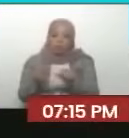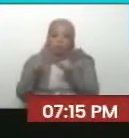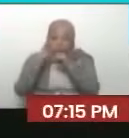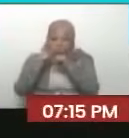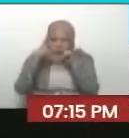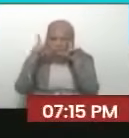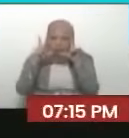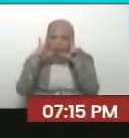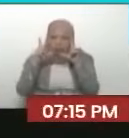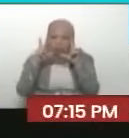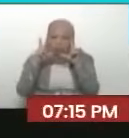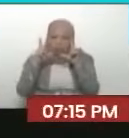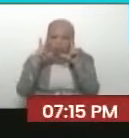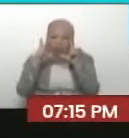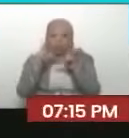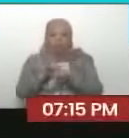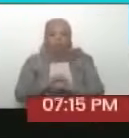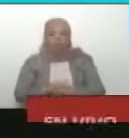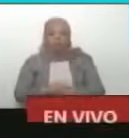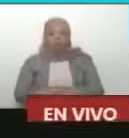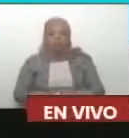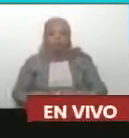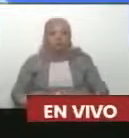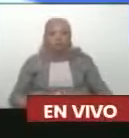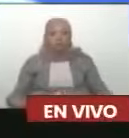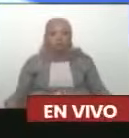sorprender con una toma.